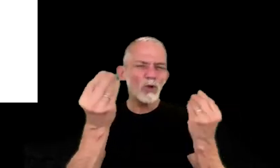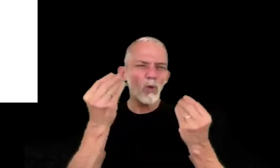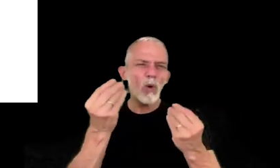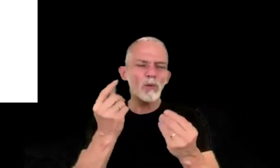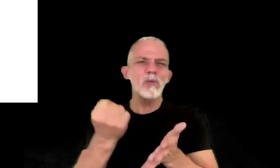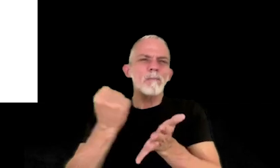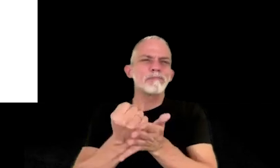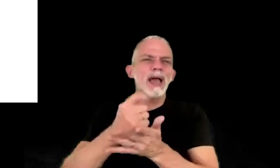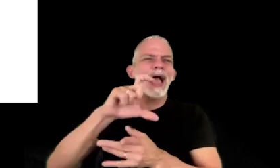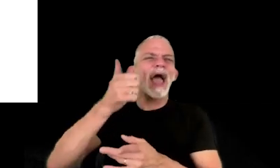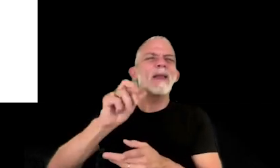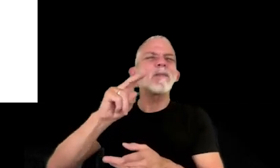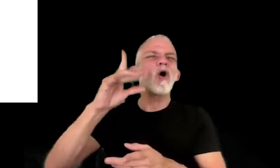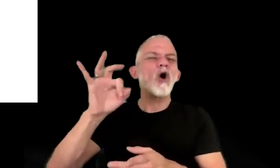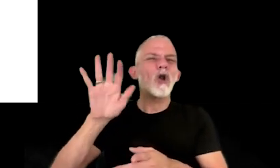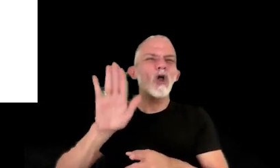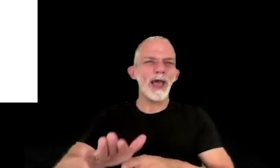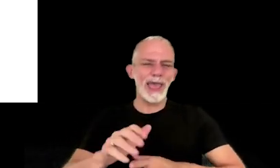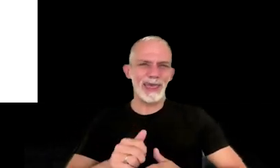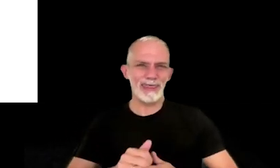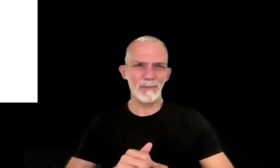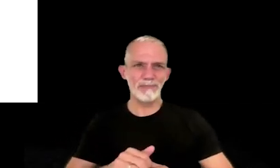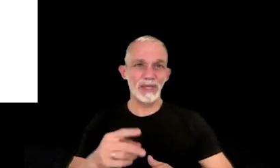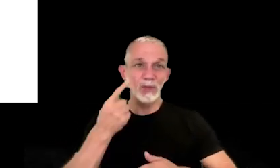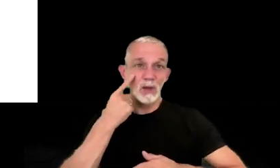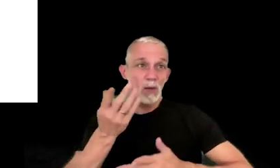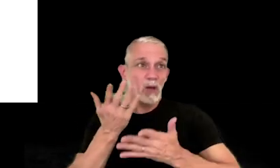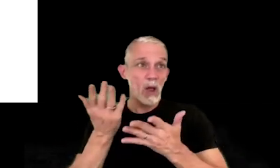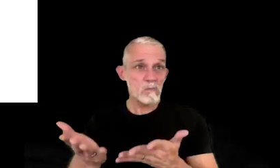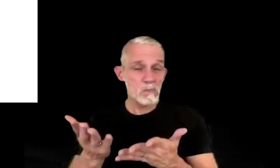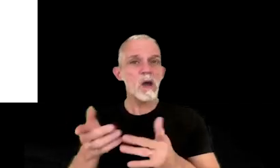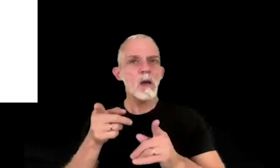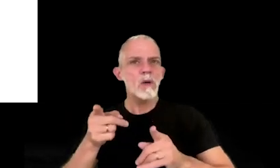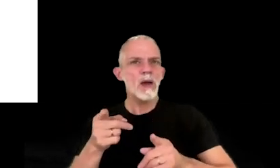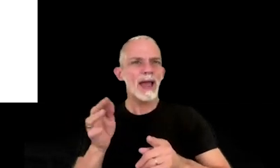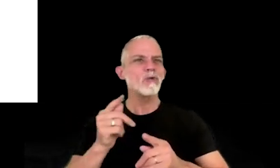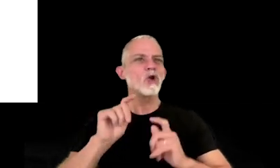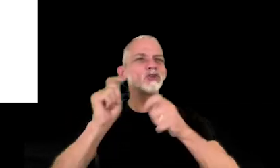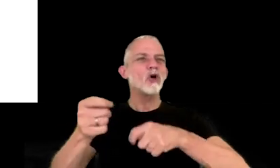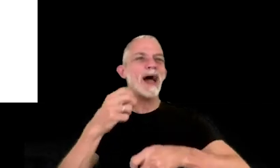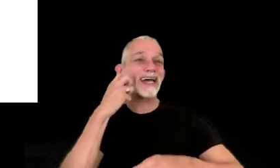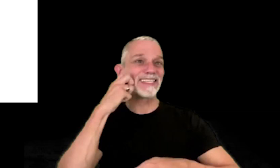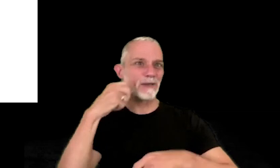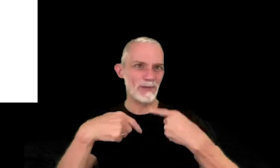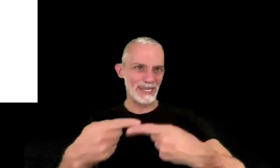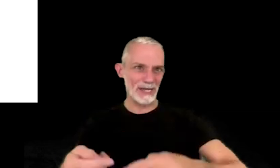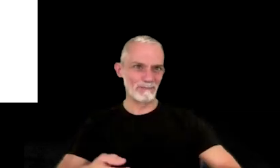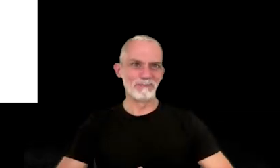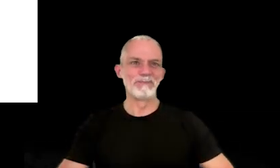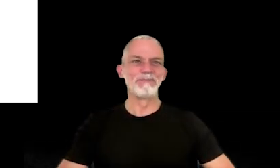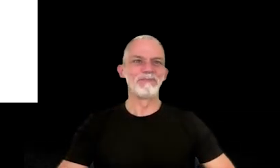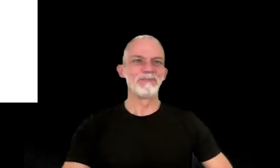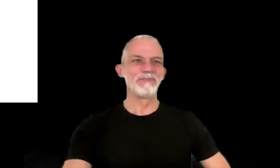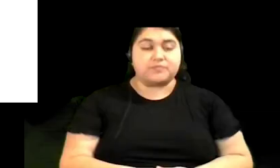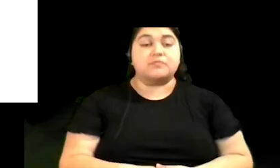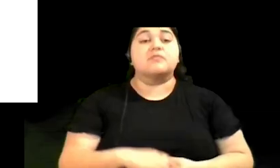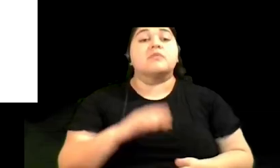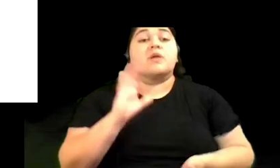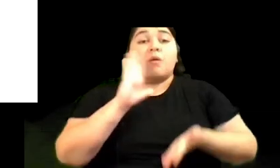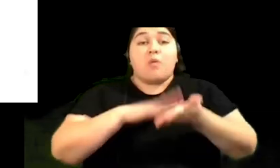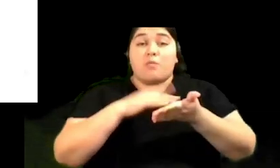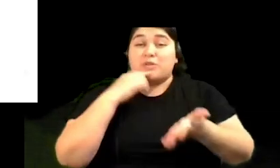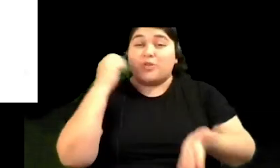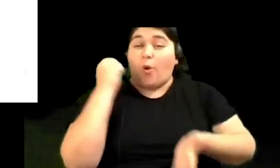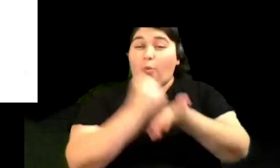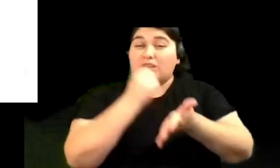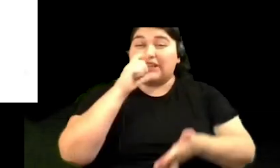carbono. Ustedes vieron que se está midiendo mucho la huella de carbono, uno va a una actividad y le dicen la huella de carbono en esta actividad es tanto. ¿Por qué?